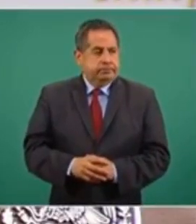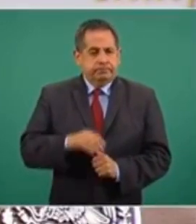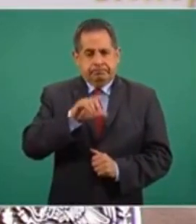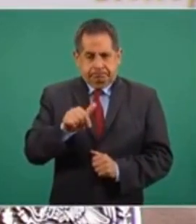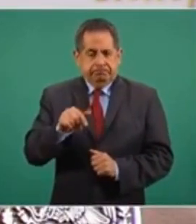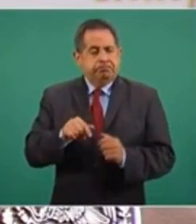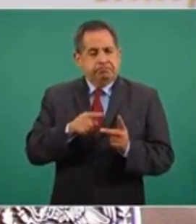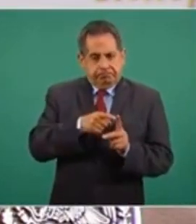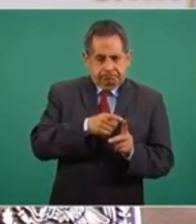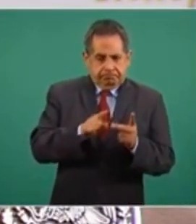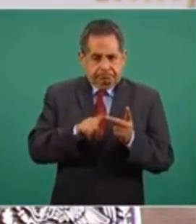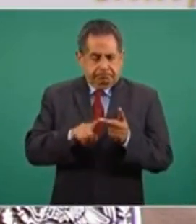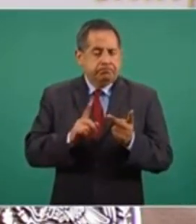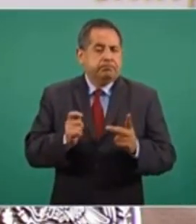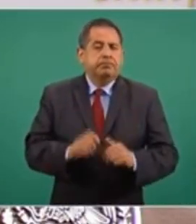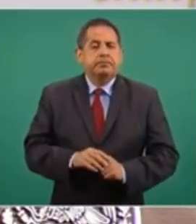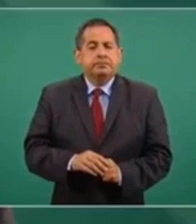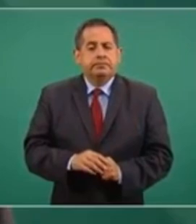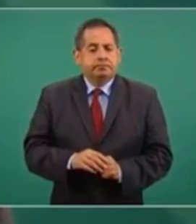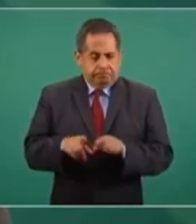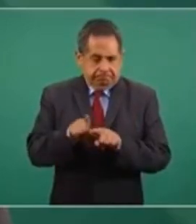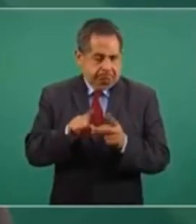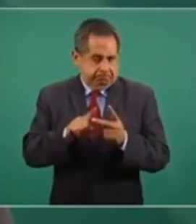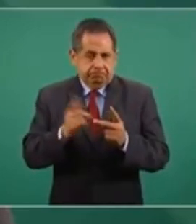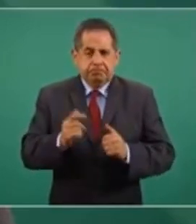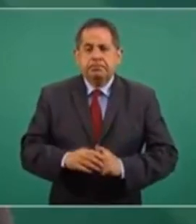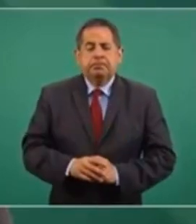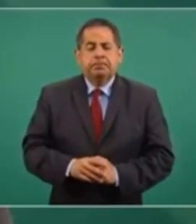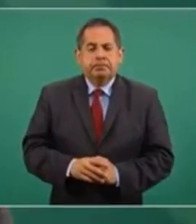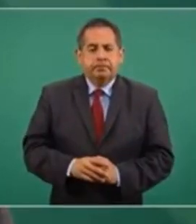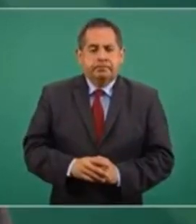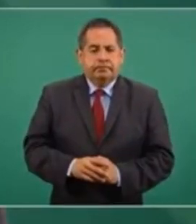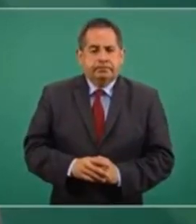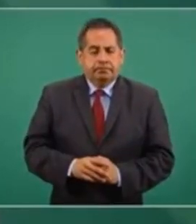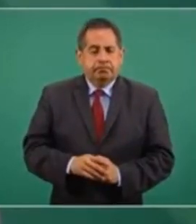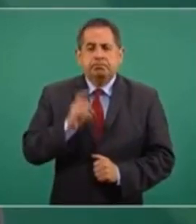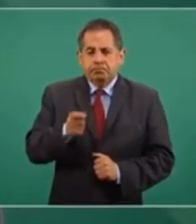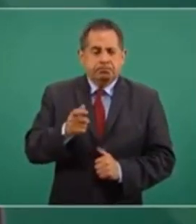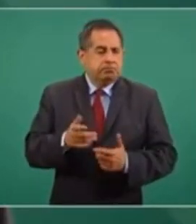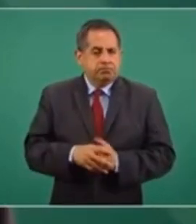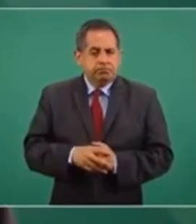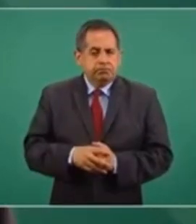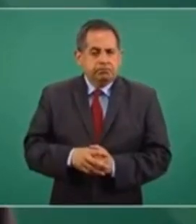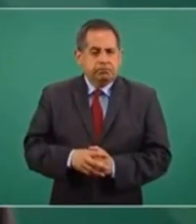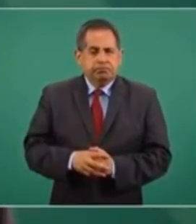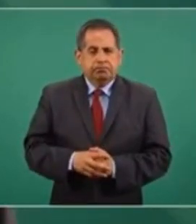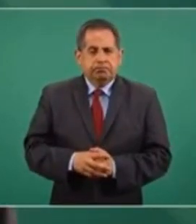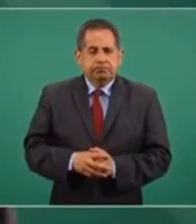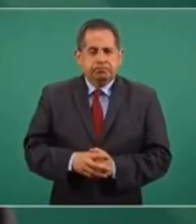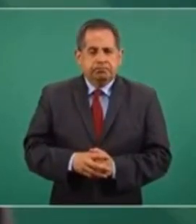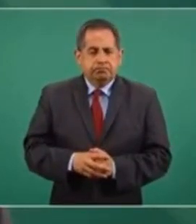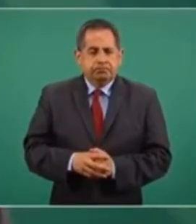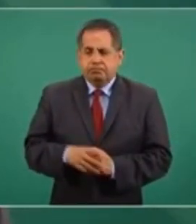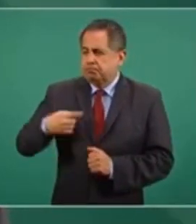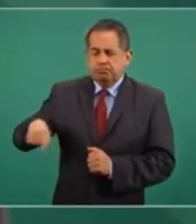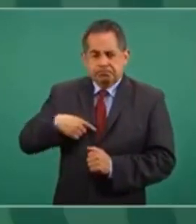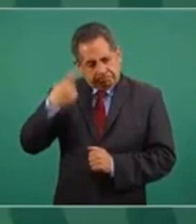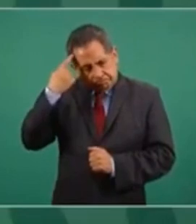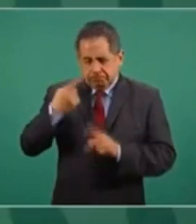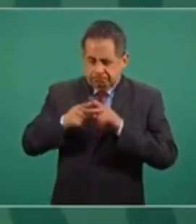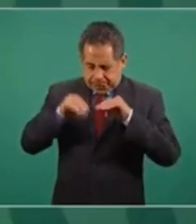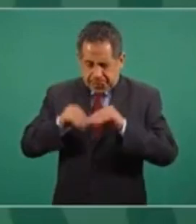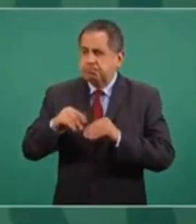siguiente, o al mismo tiempo, en paralelo, se va a empezar a elaborar una